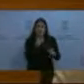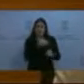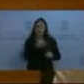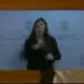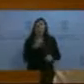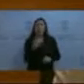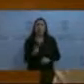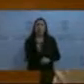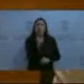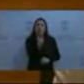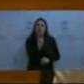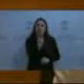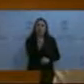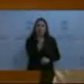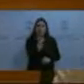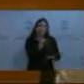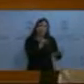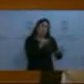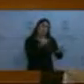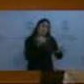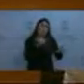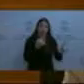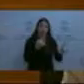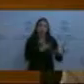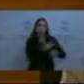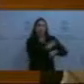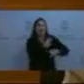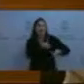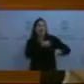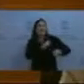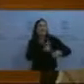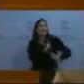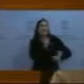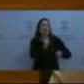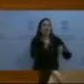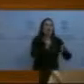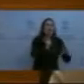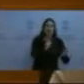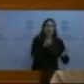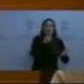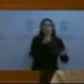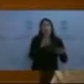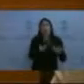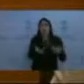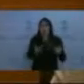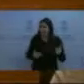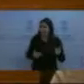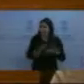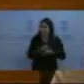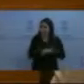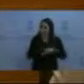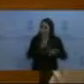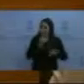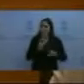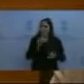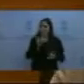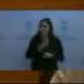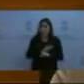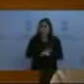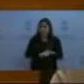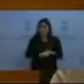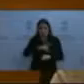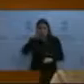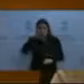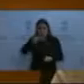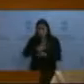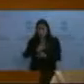por cierto, no me saca a colación la aportación del Estado después de dejar el país como lo dejaron los socialistas y de que el último Gobierno de Zapatero